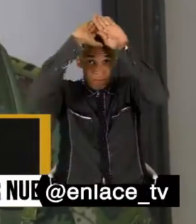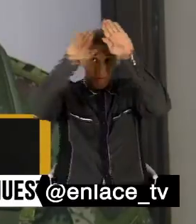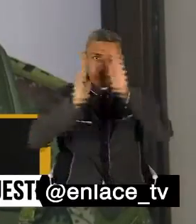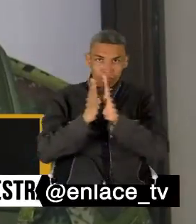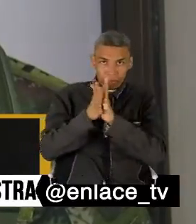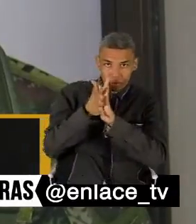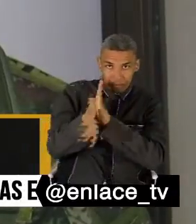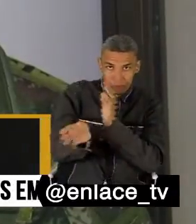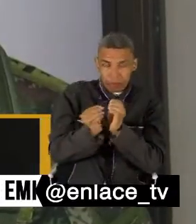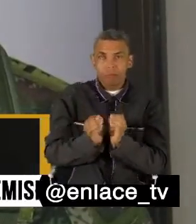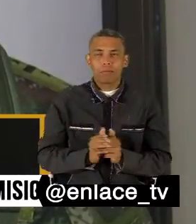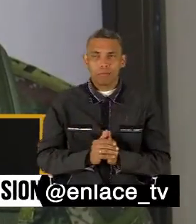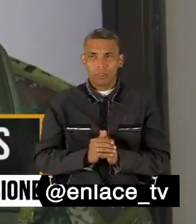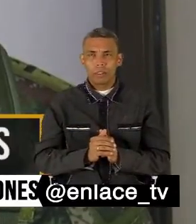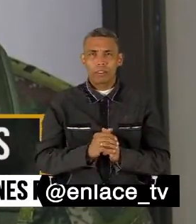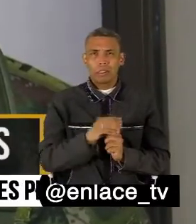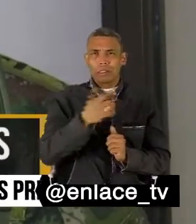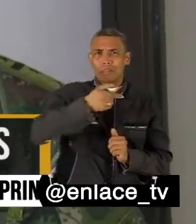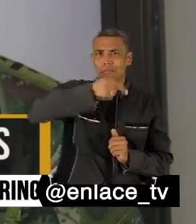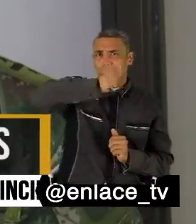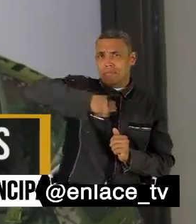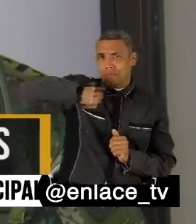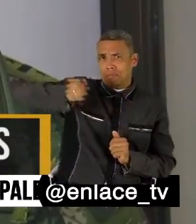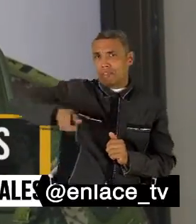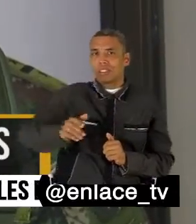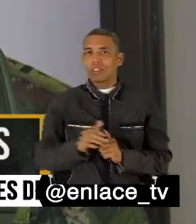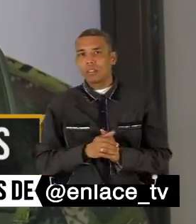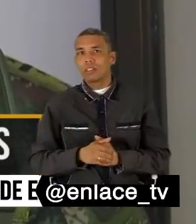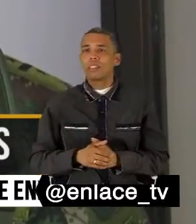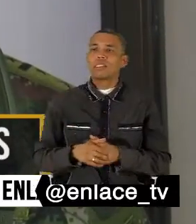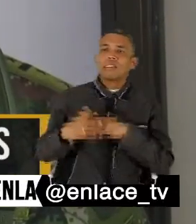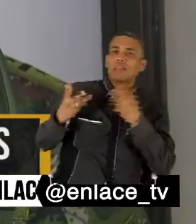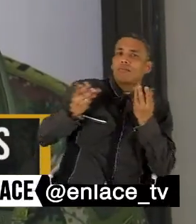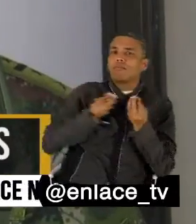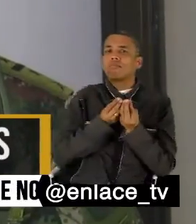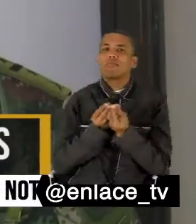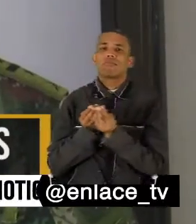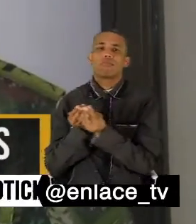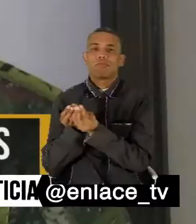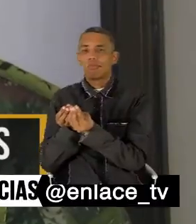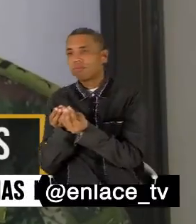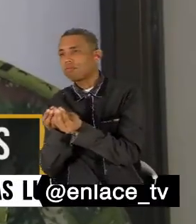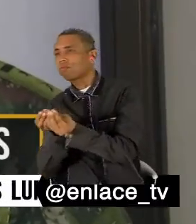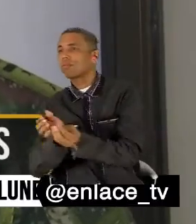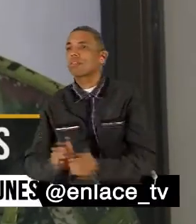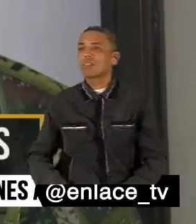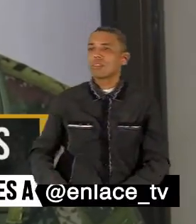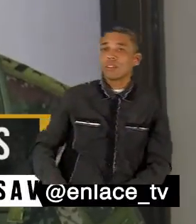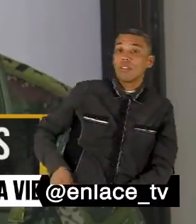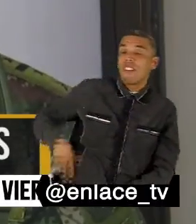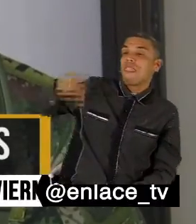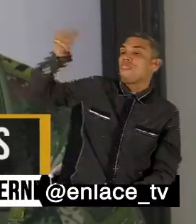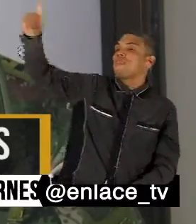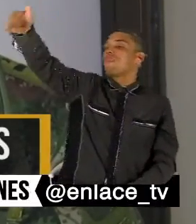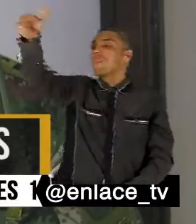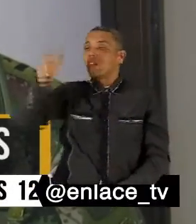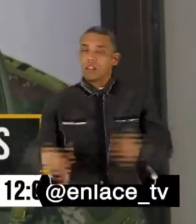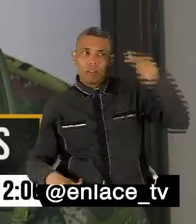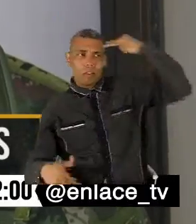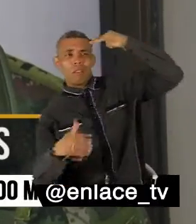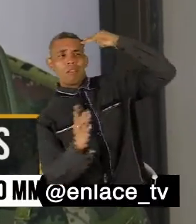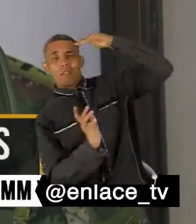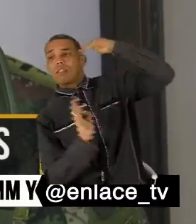donde unos sujetos llegan, intimidan a las personas que están allí, las tienen amarradas y proceden a hurtarse el